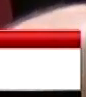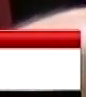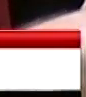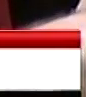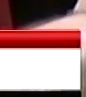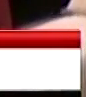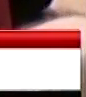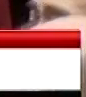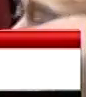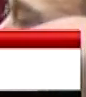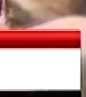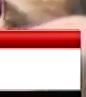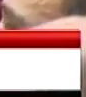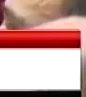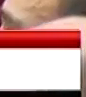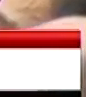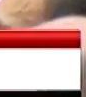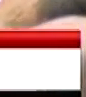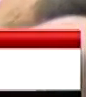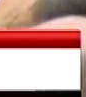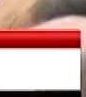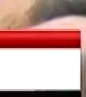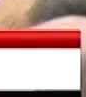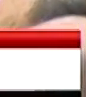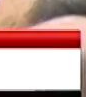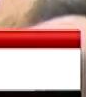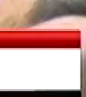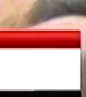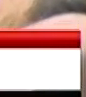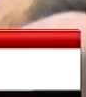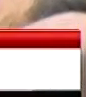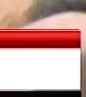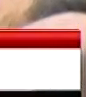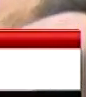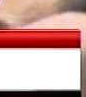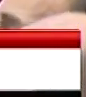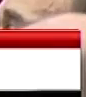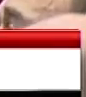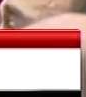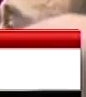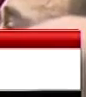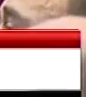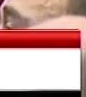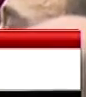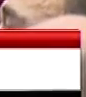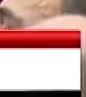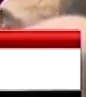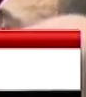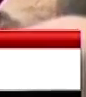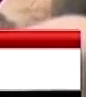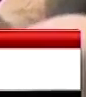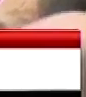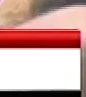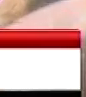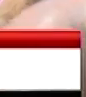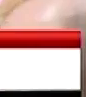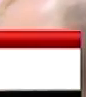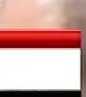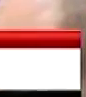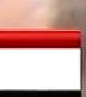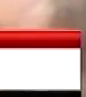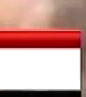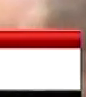de sus representantes políticos, que muchos representantes, presidente, solamente quieren llegar al